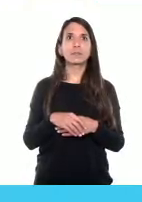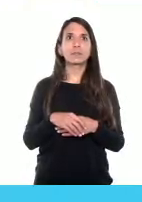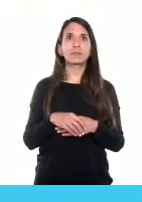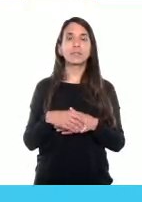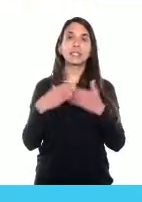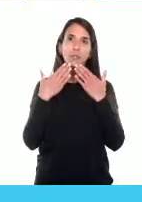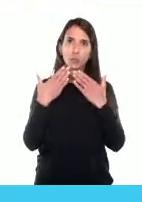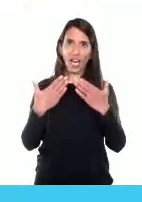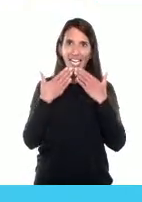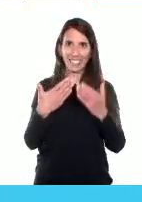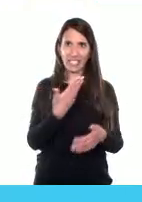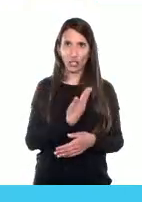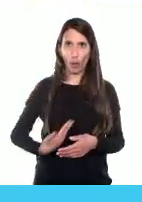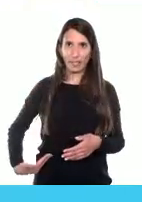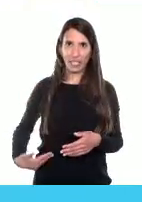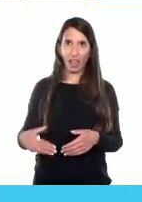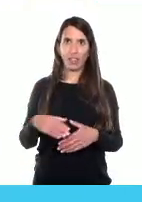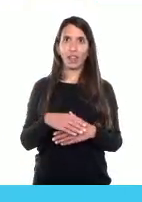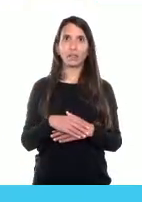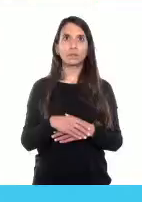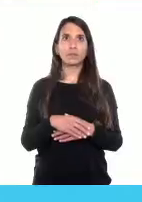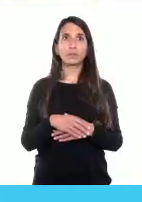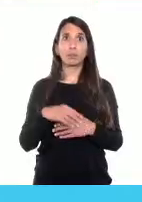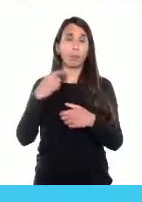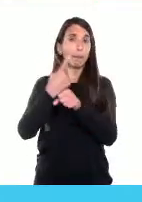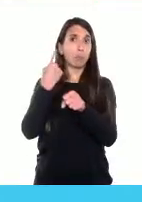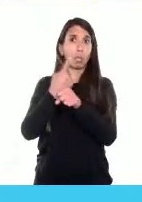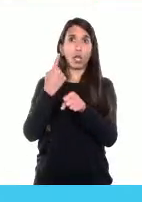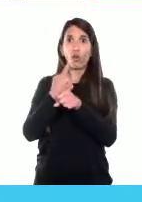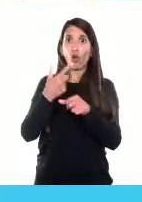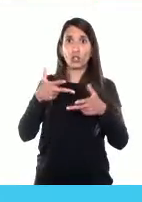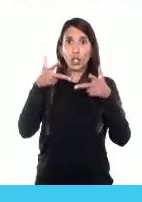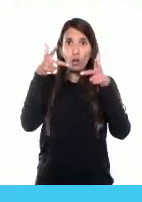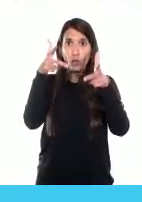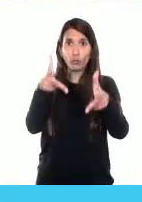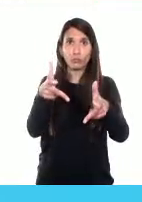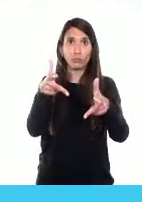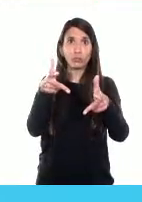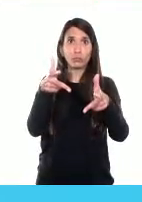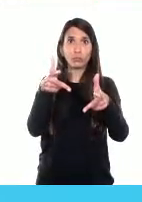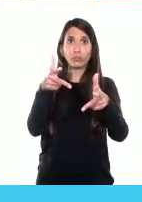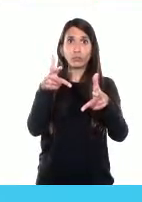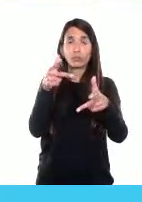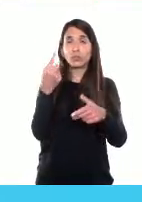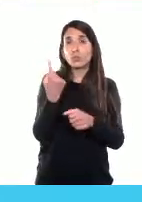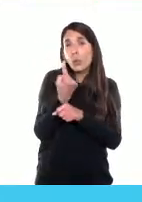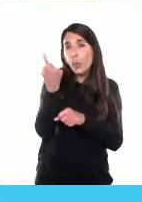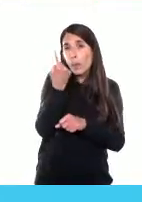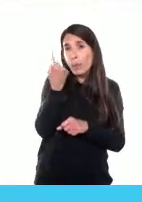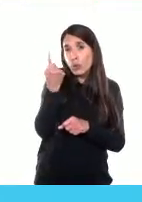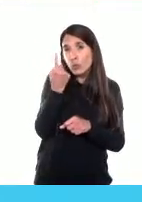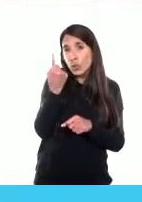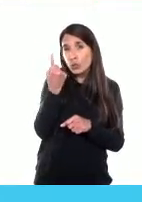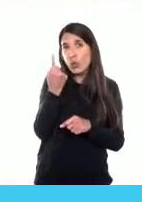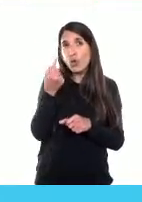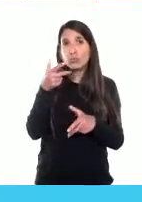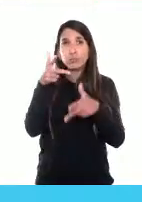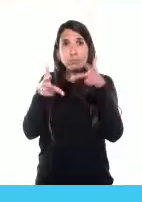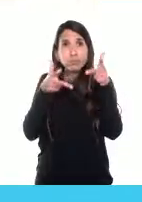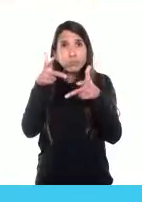Gracias, señor presidente. Bueno, primero quiero apartar un minutito de lo que iba a hablar